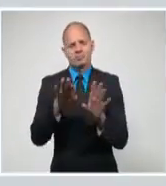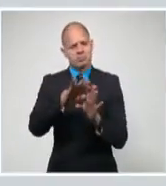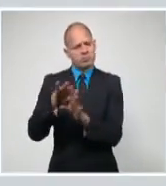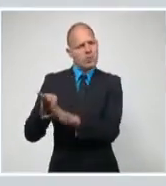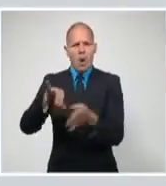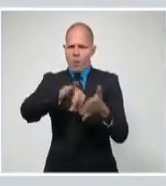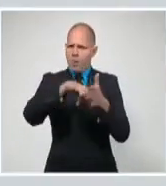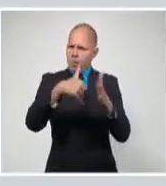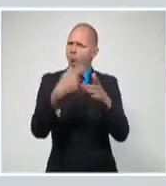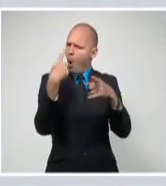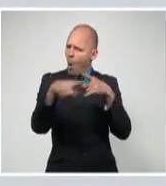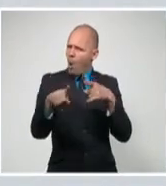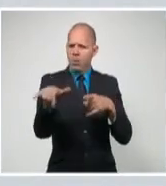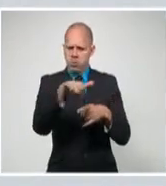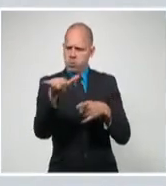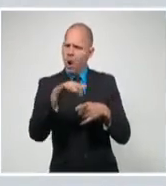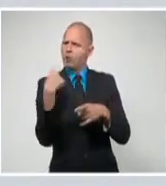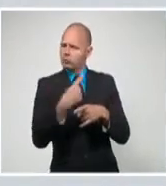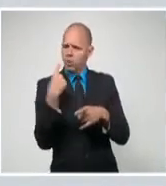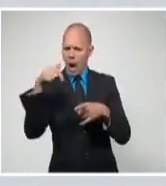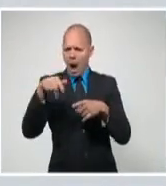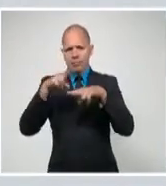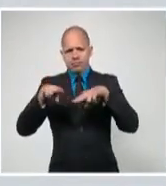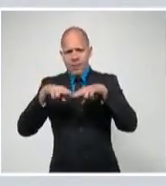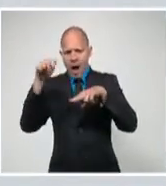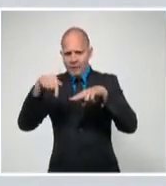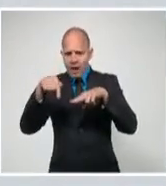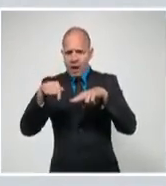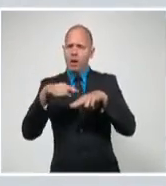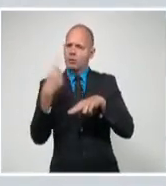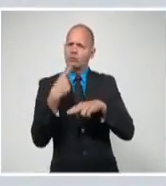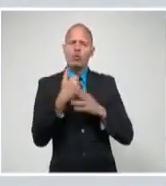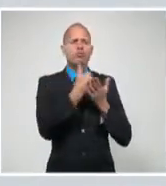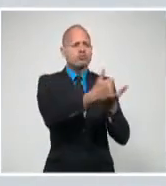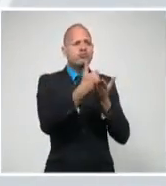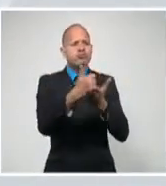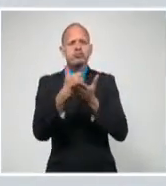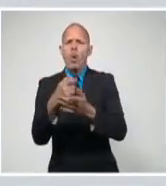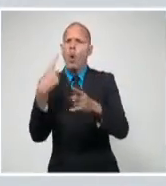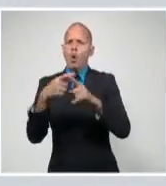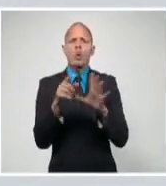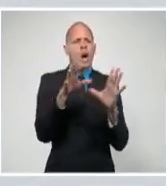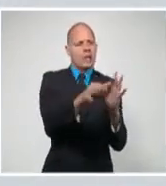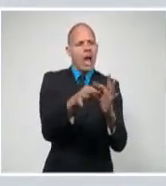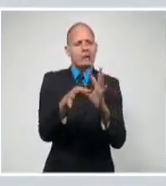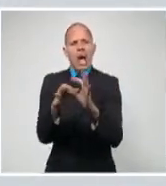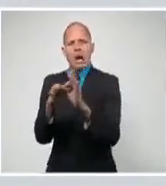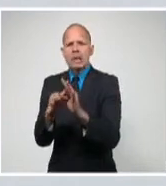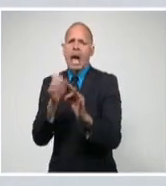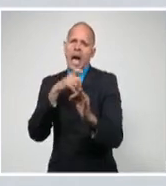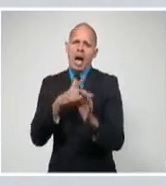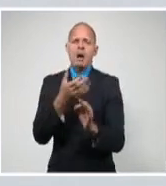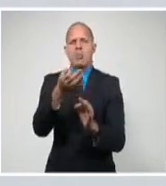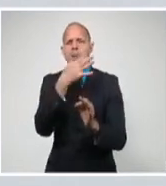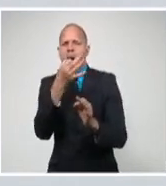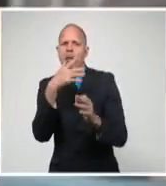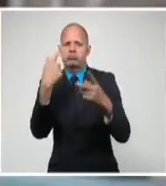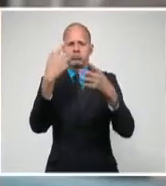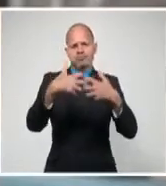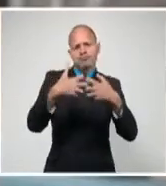proyectos, entre ellos con el Centro de Inmunología Molecular y con el Centro de Investigaciones y Desarrollo de Medicamentos. Ambas instituciones